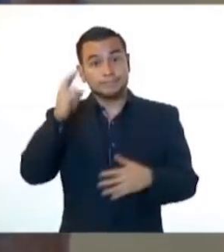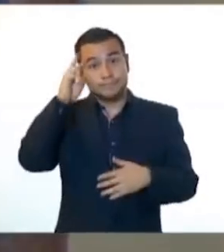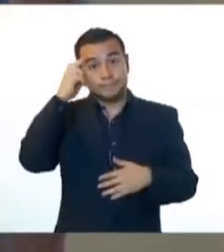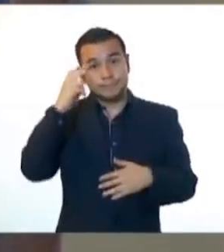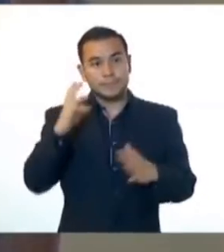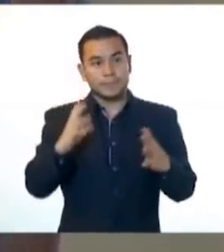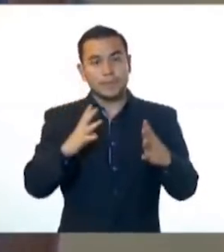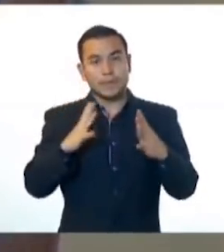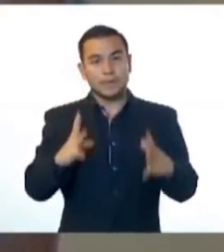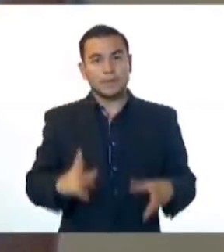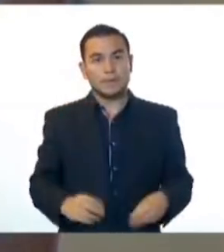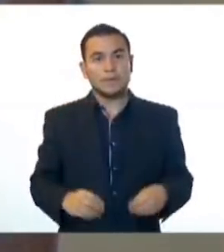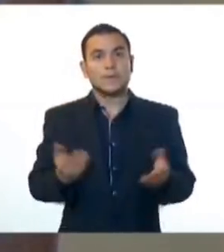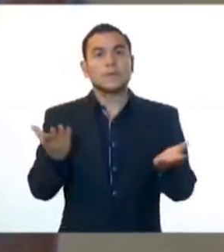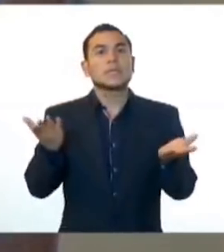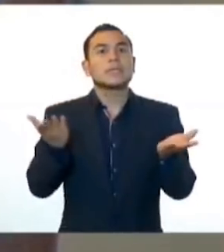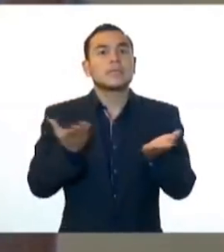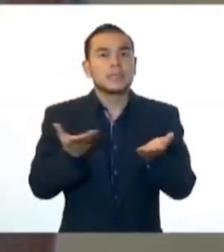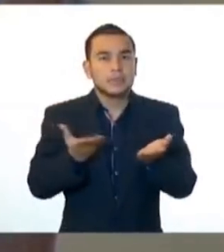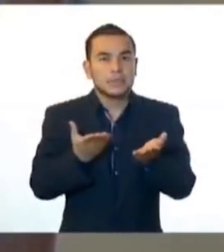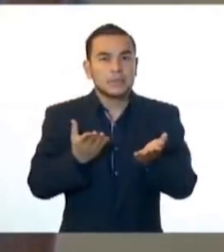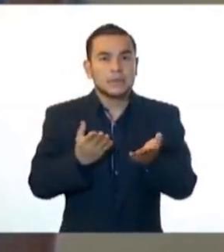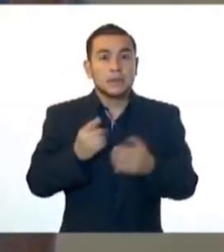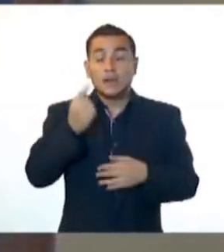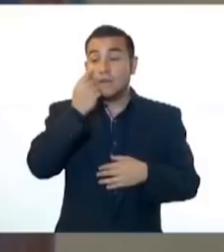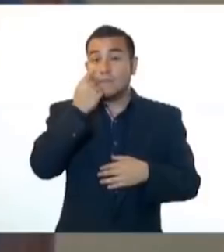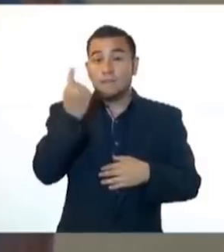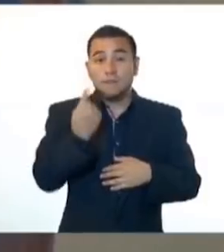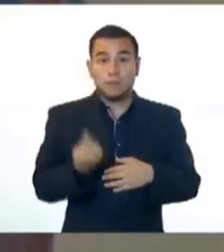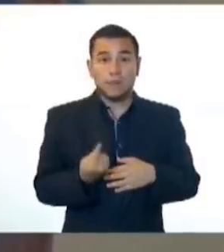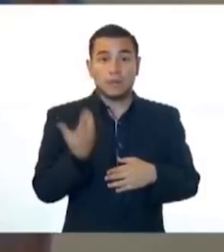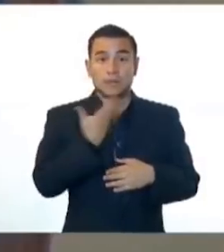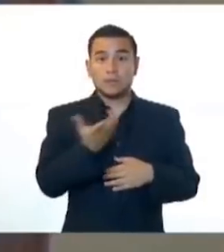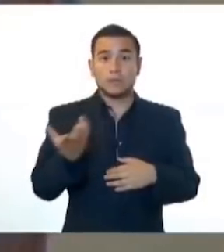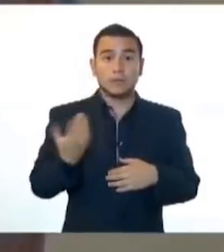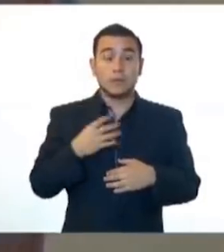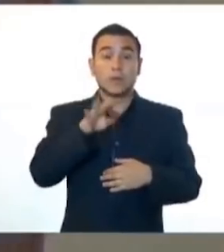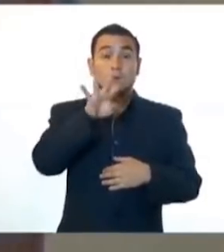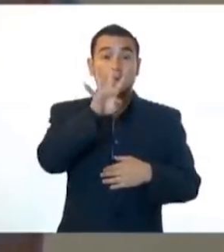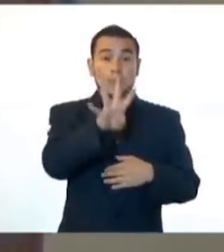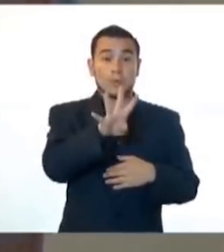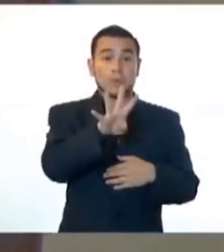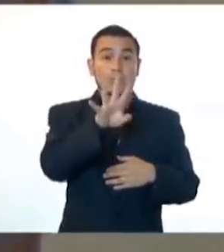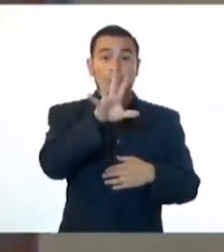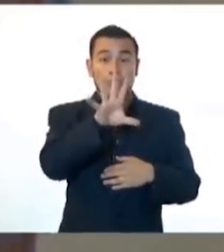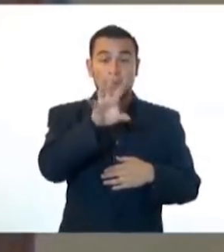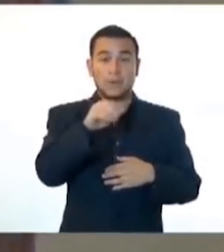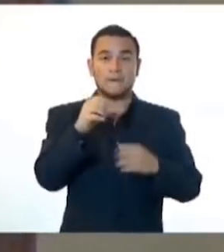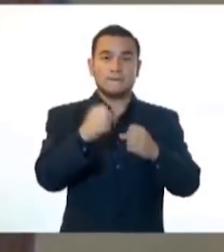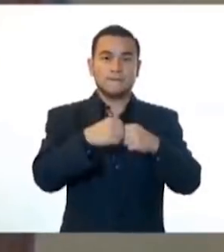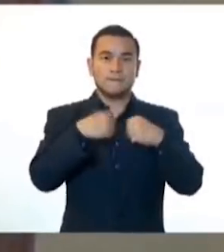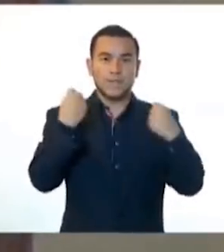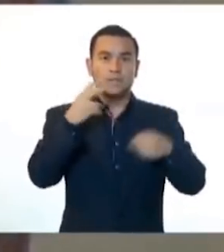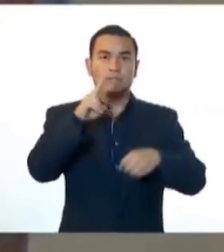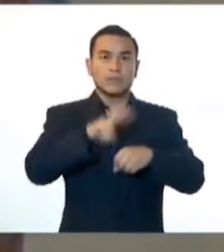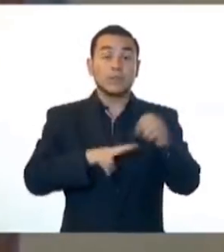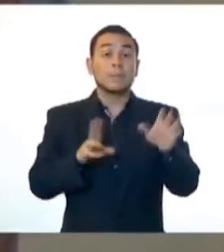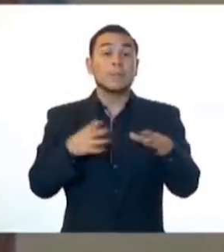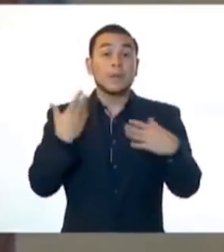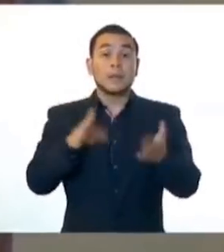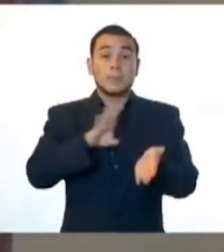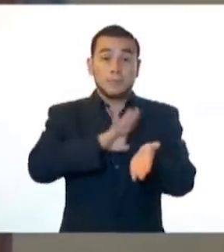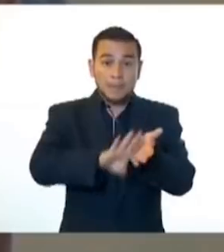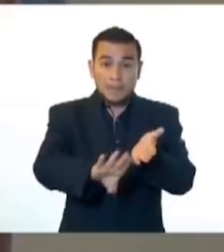el gobierno hizo una labor titánica para conseguir liquidez y conseguir los 450 millones de dólares necesarios para